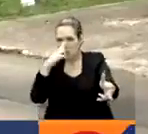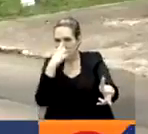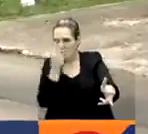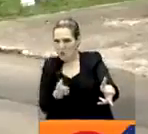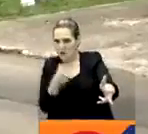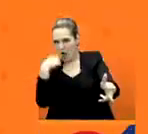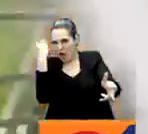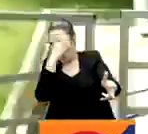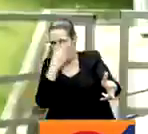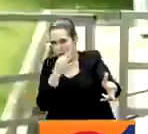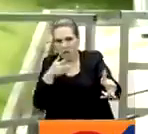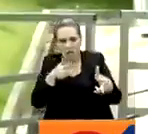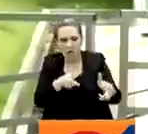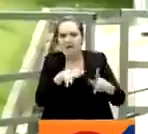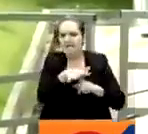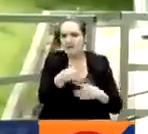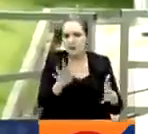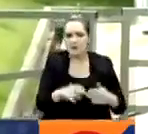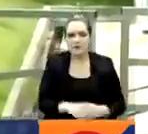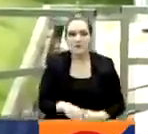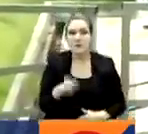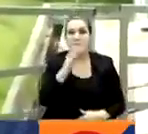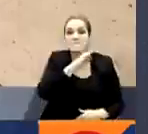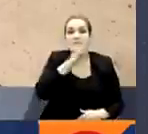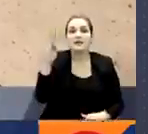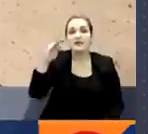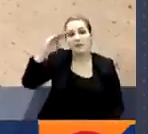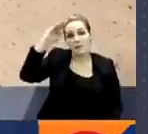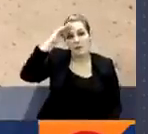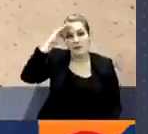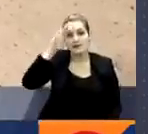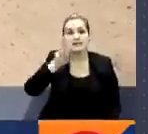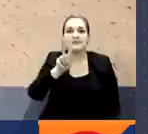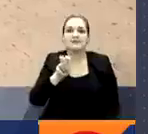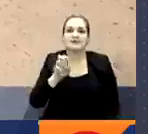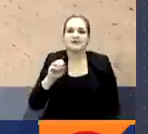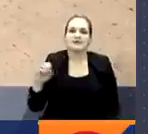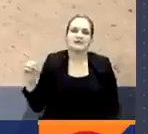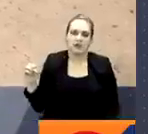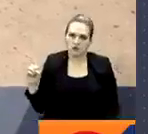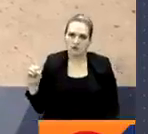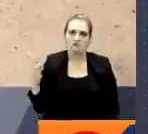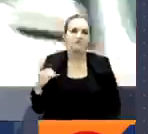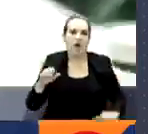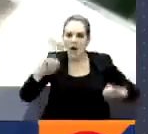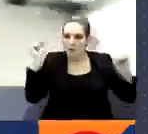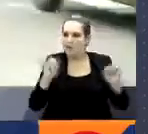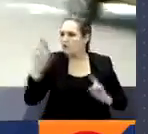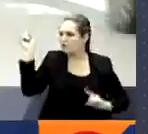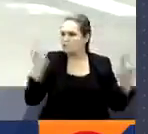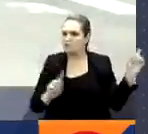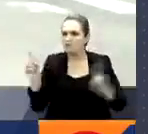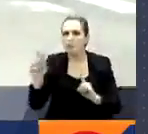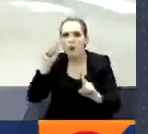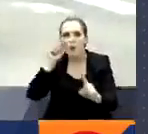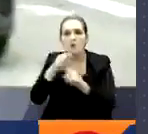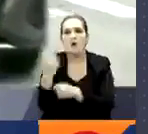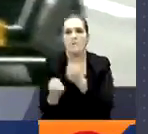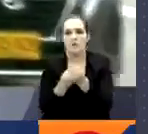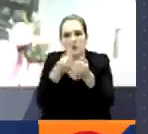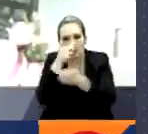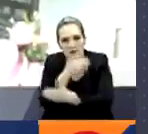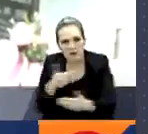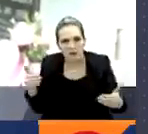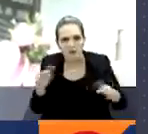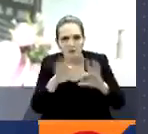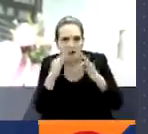de los caleños. En Barranquilla, 700 policías garantizarán la seguridad y movilidad de niños y familias en la noche de Halloween.